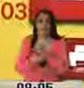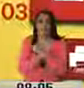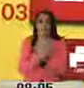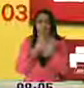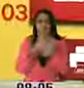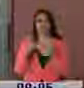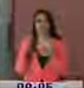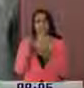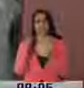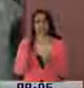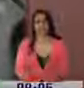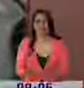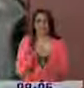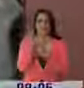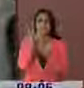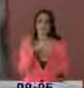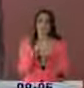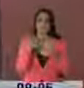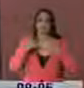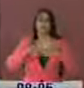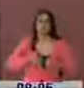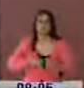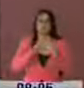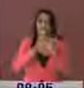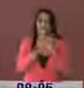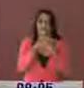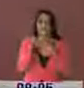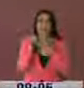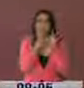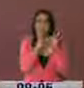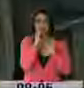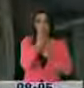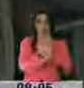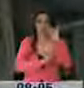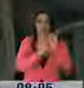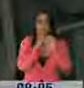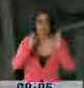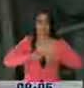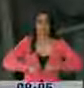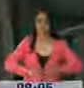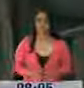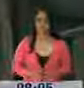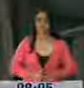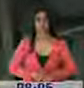diplomáticos y especiales, los seguirá entregando el Ministerio de Relaciones Exteriores. En Quito informó Andrea.